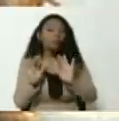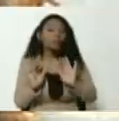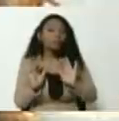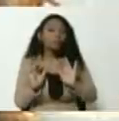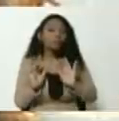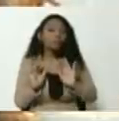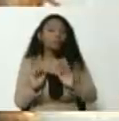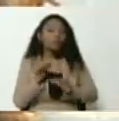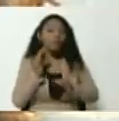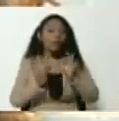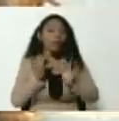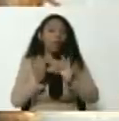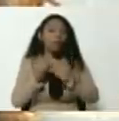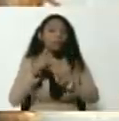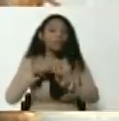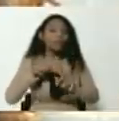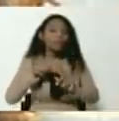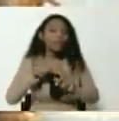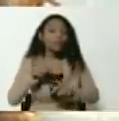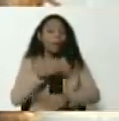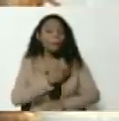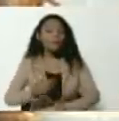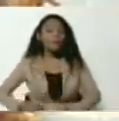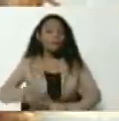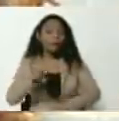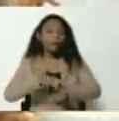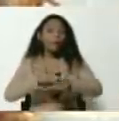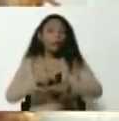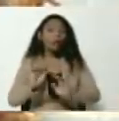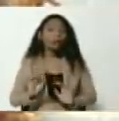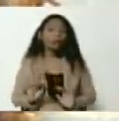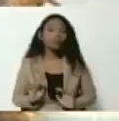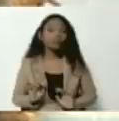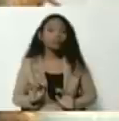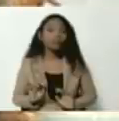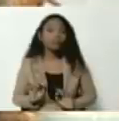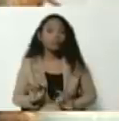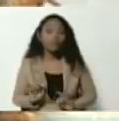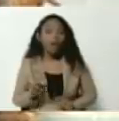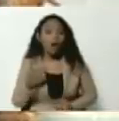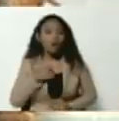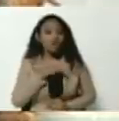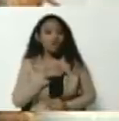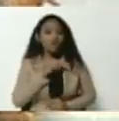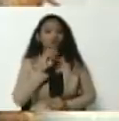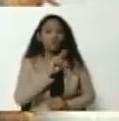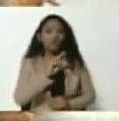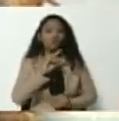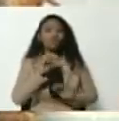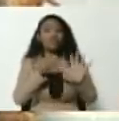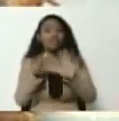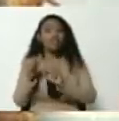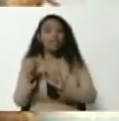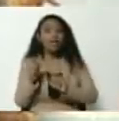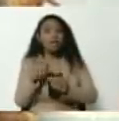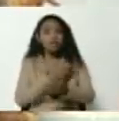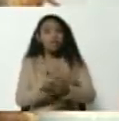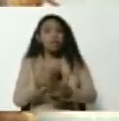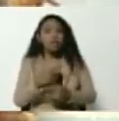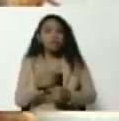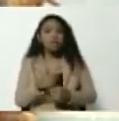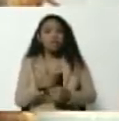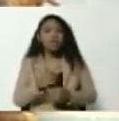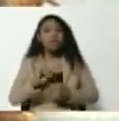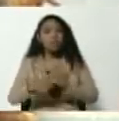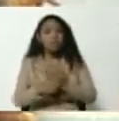del abogado del tío del presidente de Paraguay. Y nosotros nos quedamos con 260 millones. ¿Sí va? Y Guaidó le dijo,